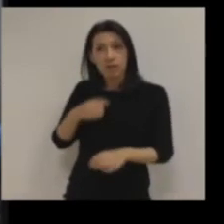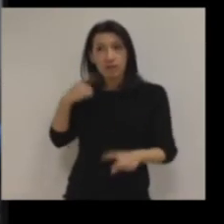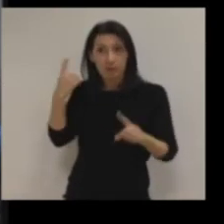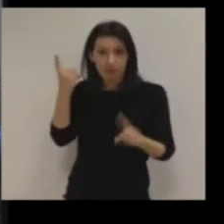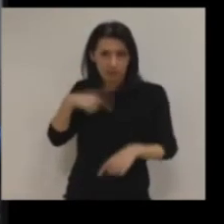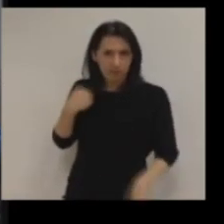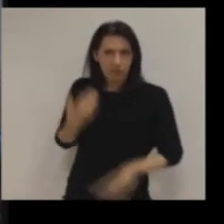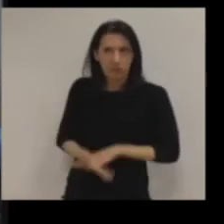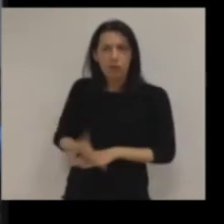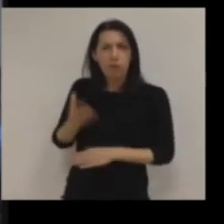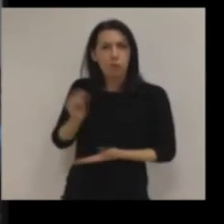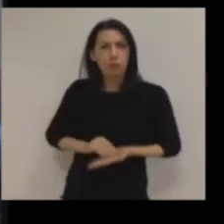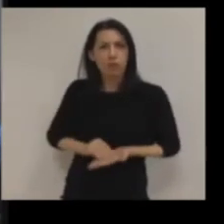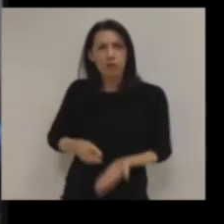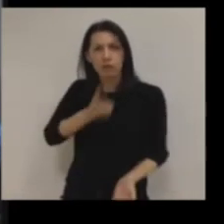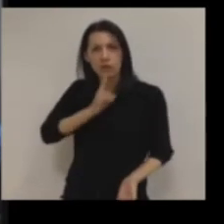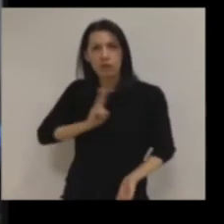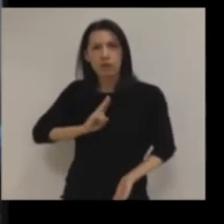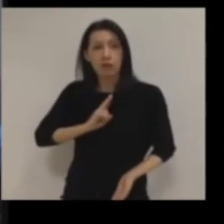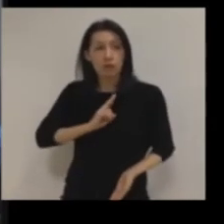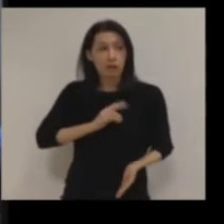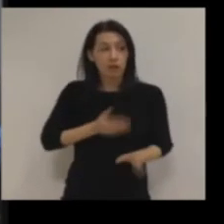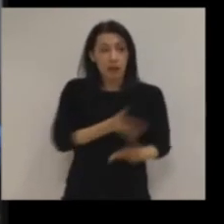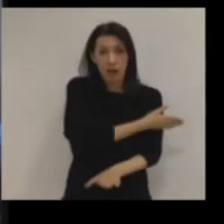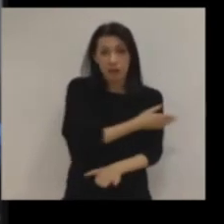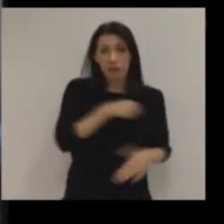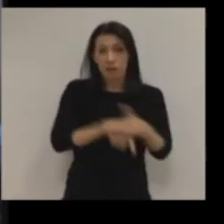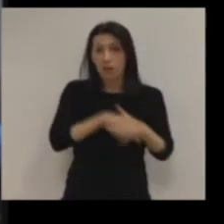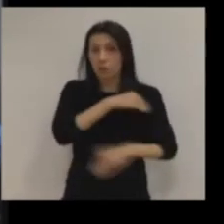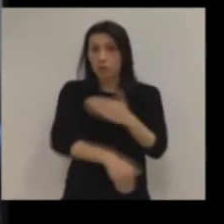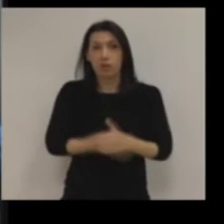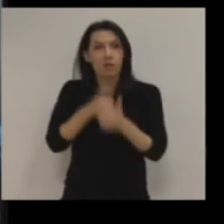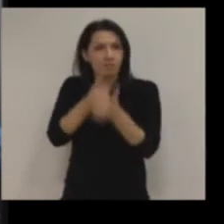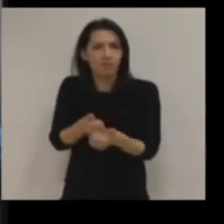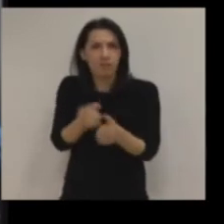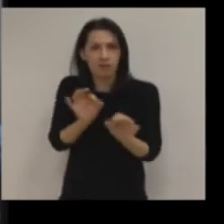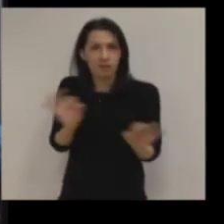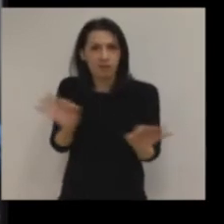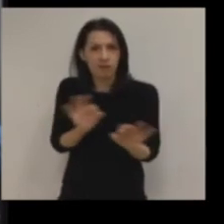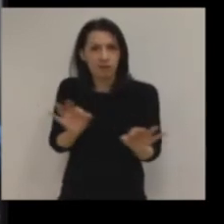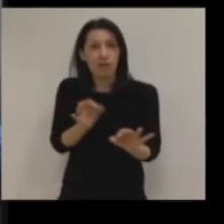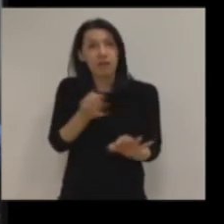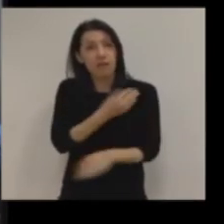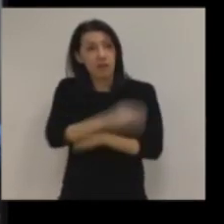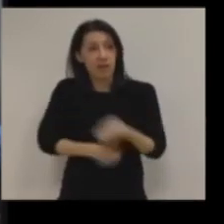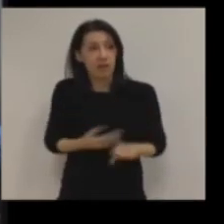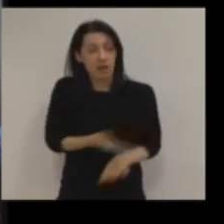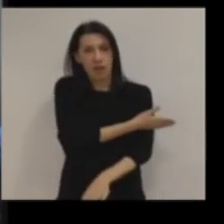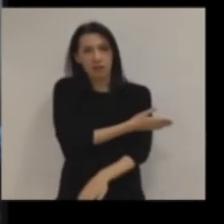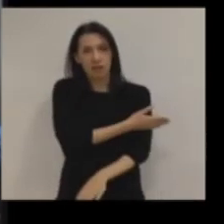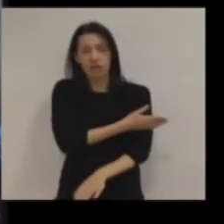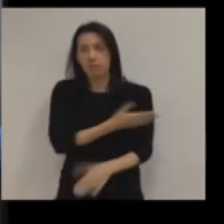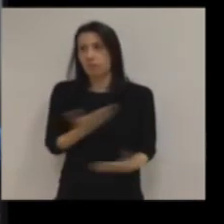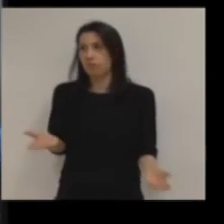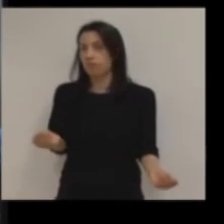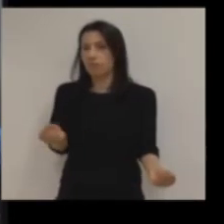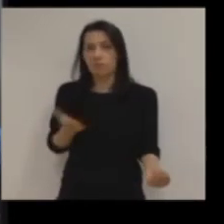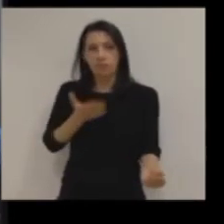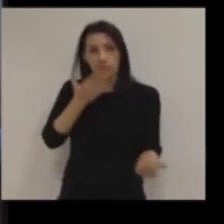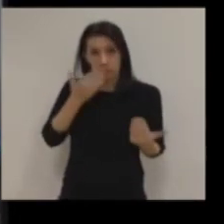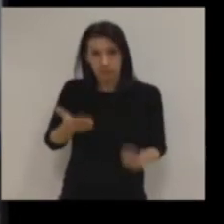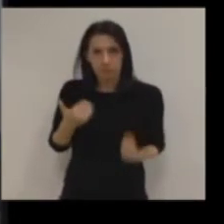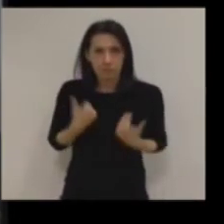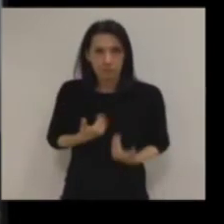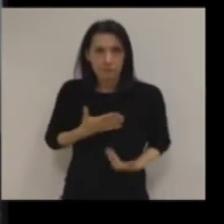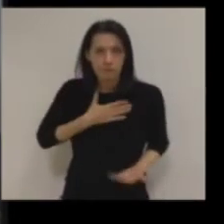van a decir es que usted no ha seguido el procedimiento, que era este otro el que tenía que usted haber hecho. Entonces, pues eso para mí sí Yo